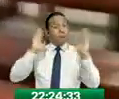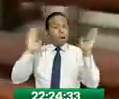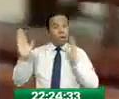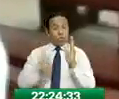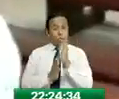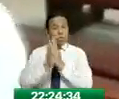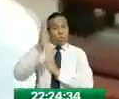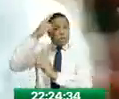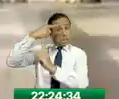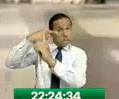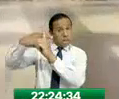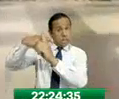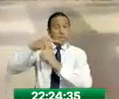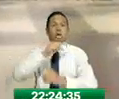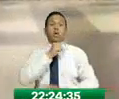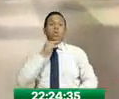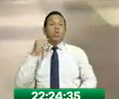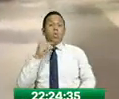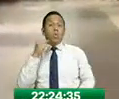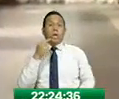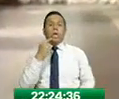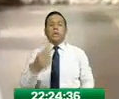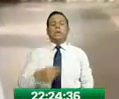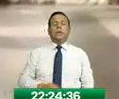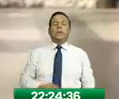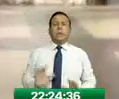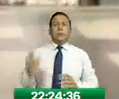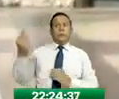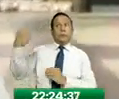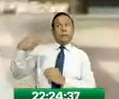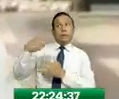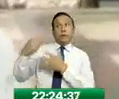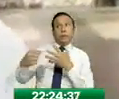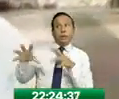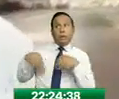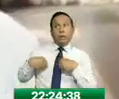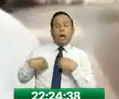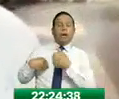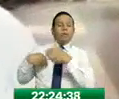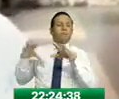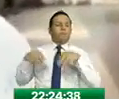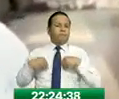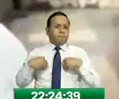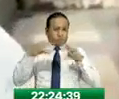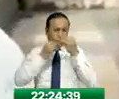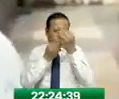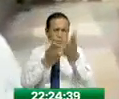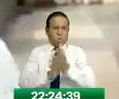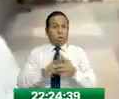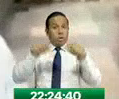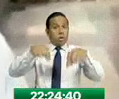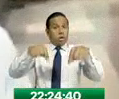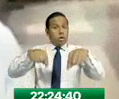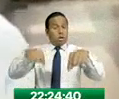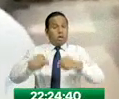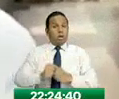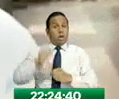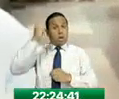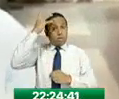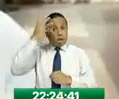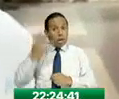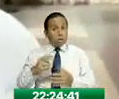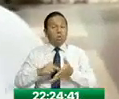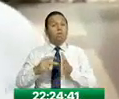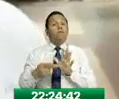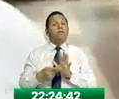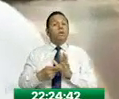la apertura del templo. En primer lugar, les digo que a este semáforo amarillo corresponde no celebraciones públicas y